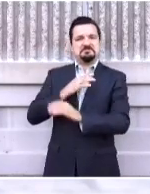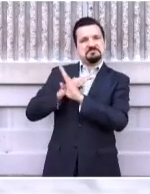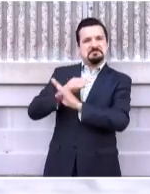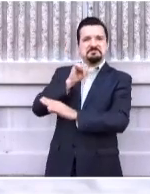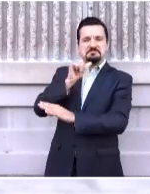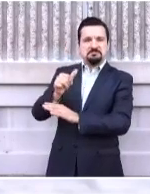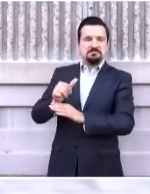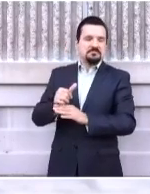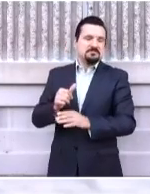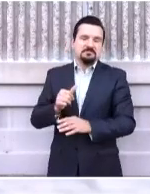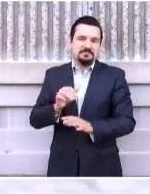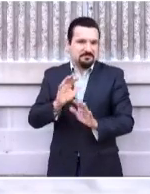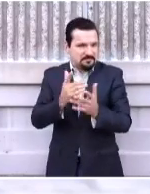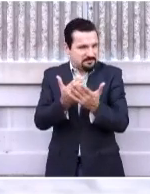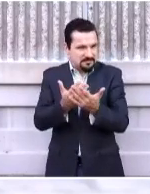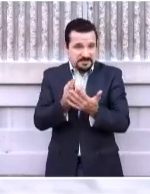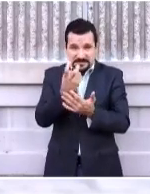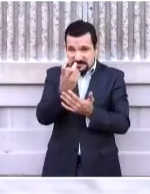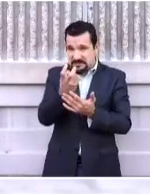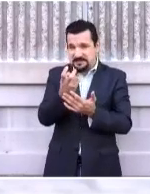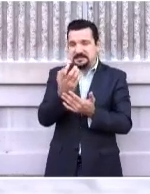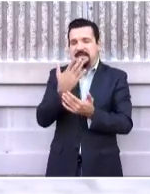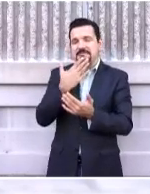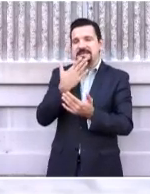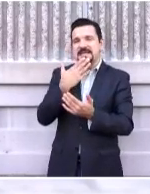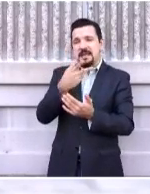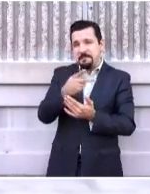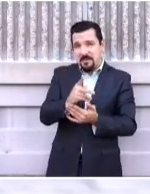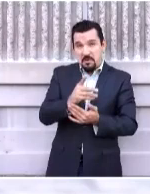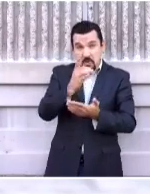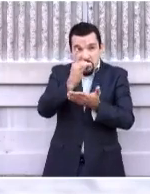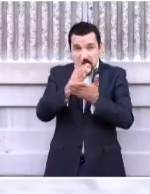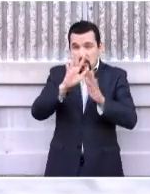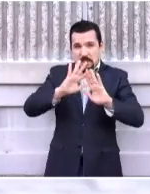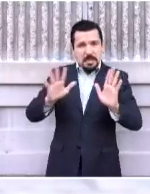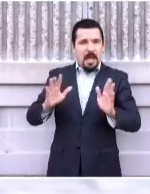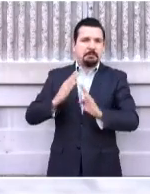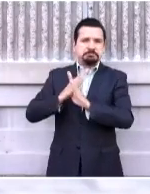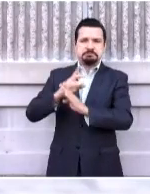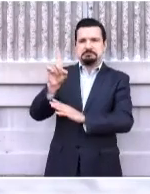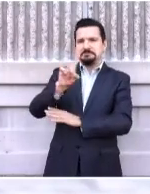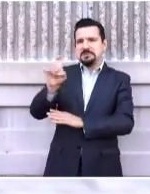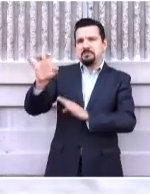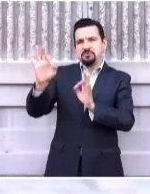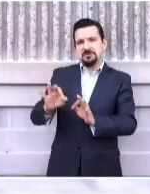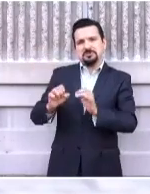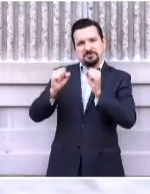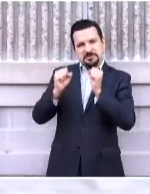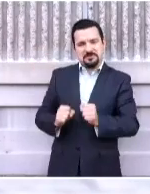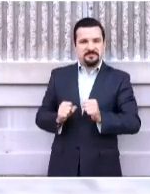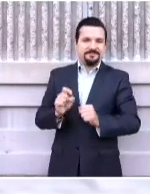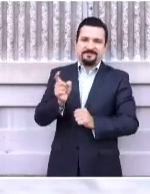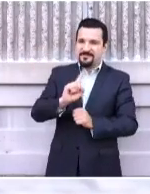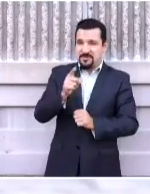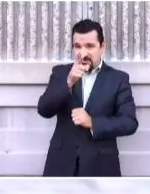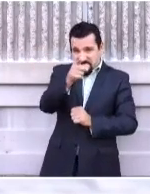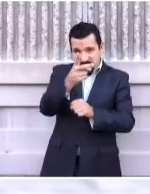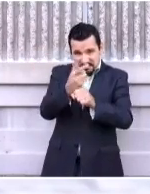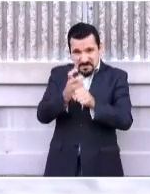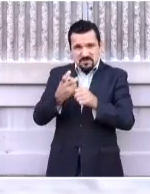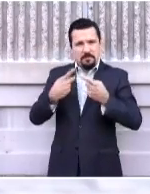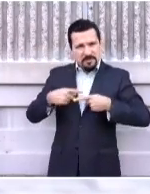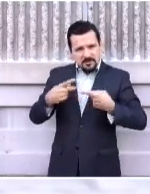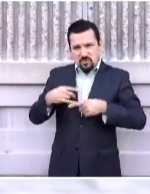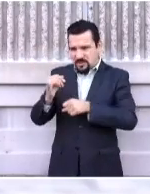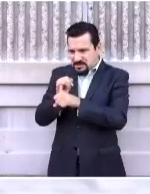sino evidencia científica. Es una invitación que incluso extiendo a la Academia del Estado de Sonora, que revise